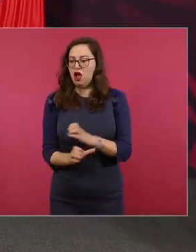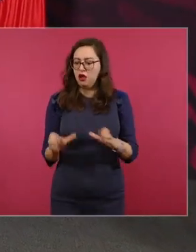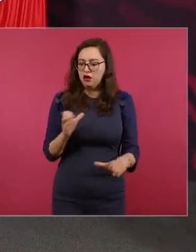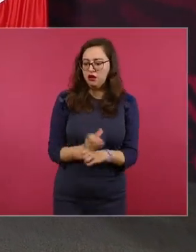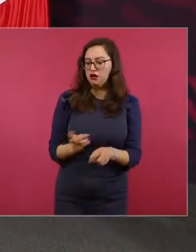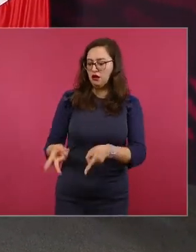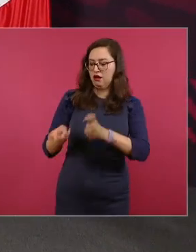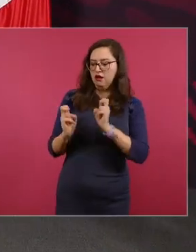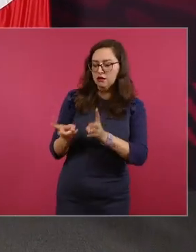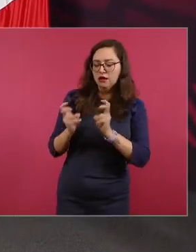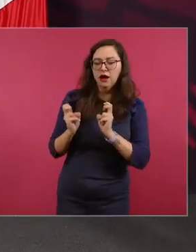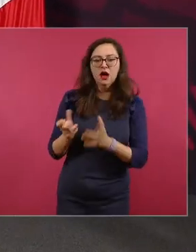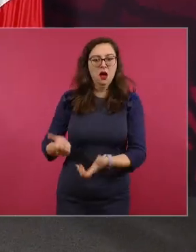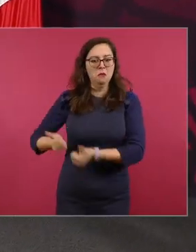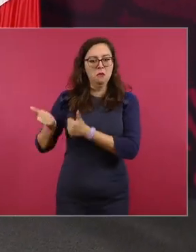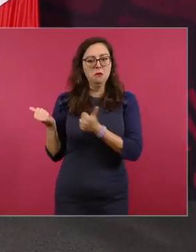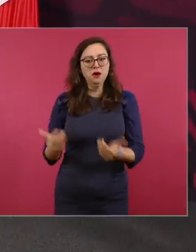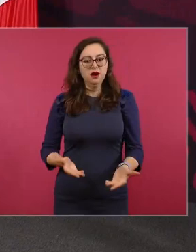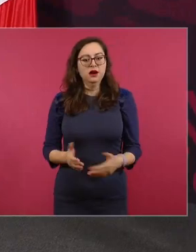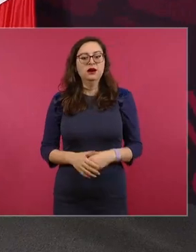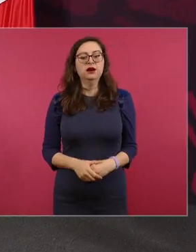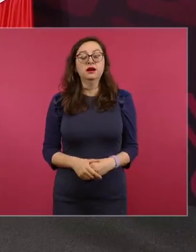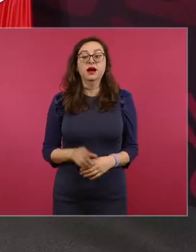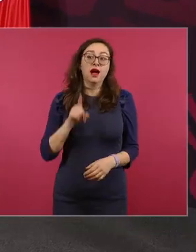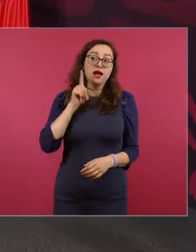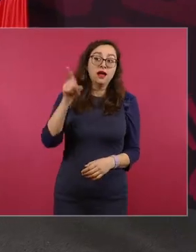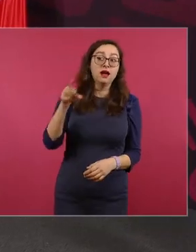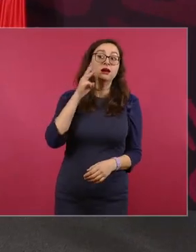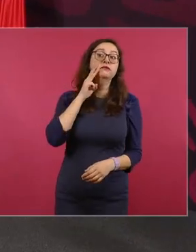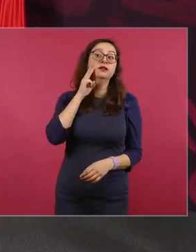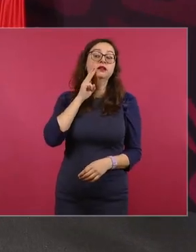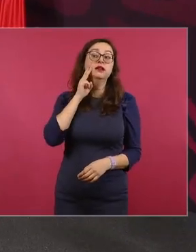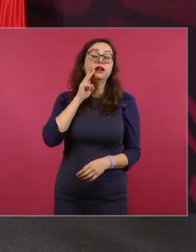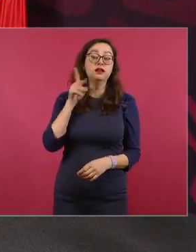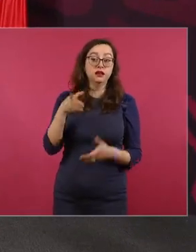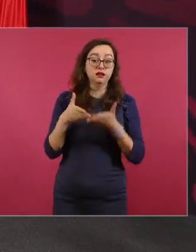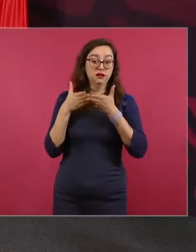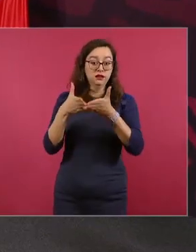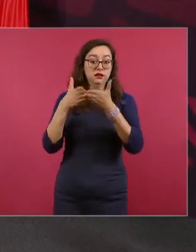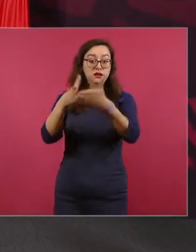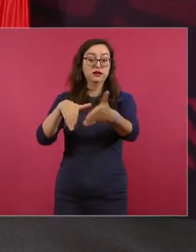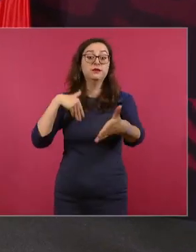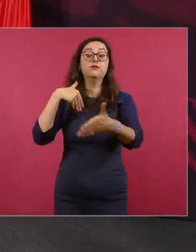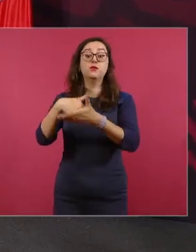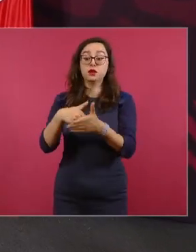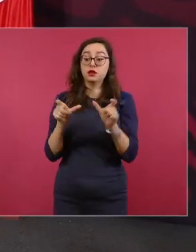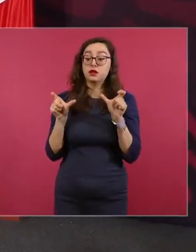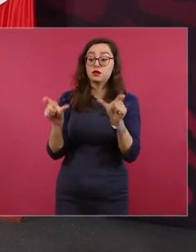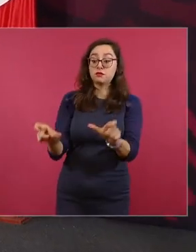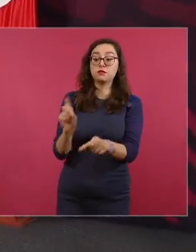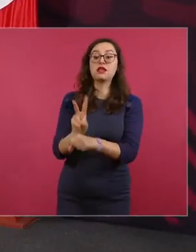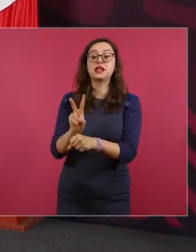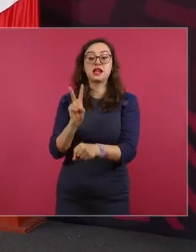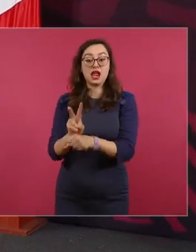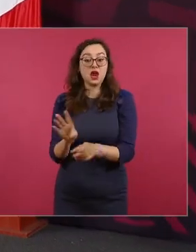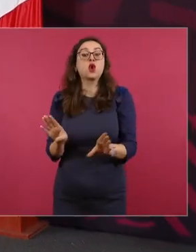la droga, en el puerto de Manzanillo, o en el puerto de Lázaro Cárdenas.